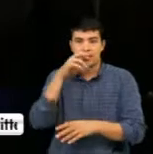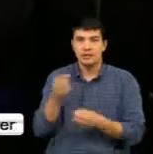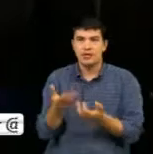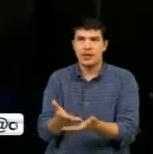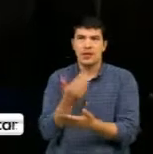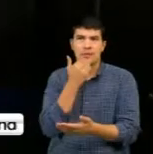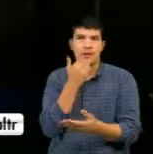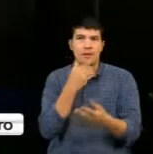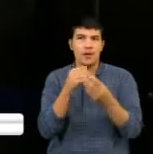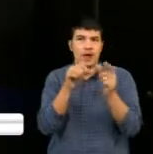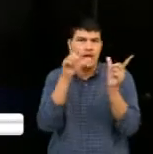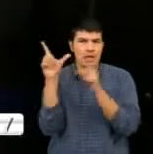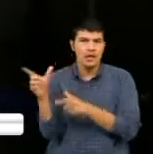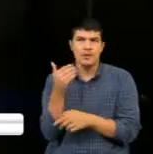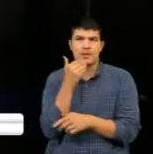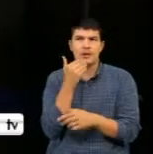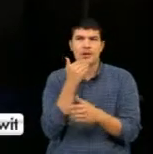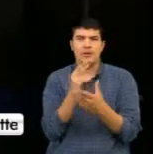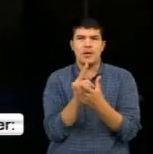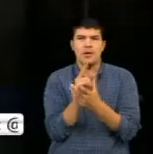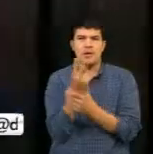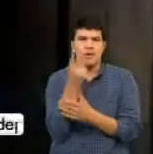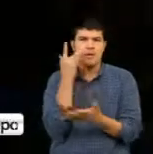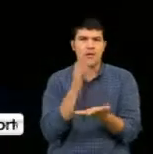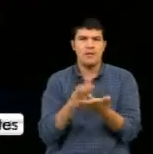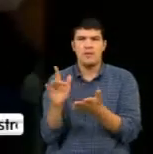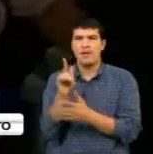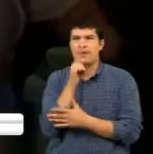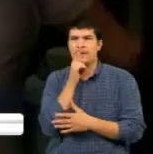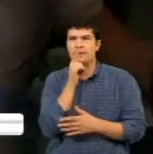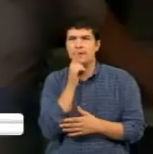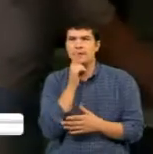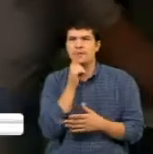por ejemplo, desinfección de verduras, frutas,